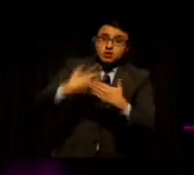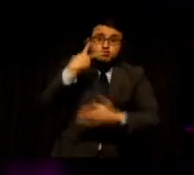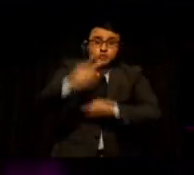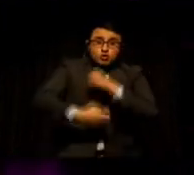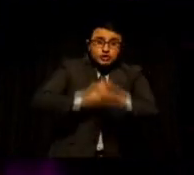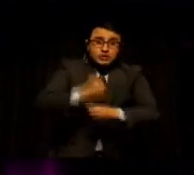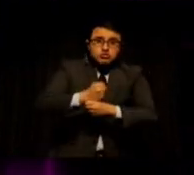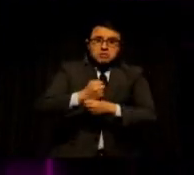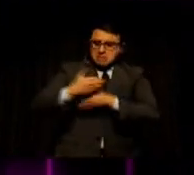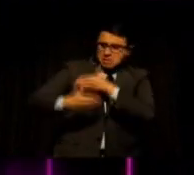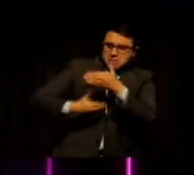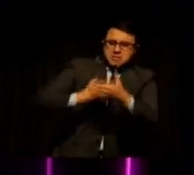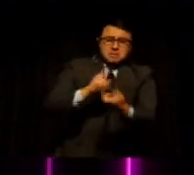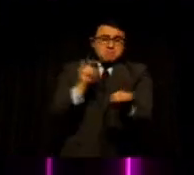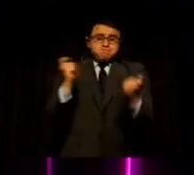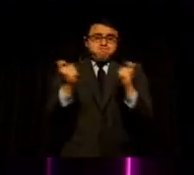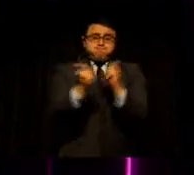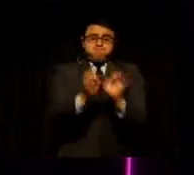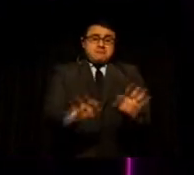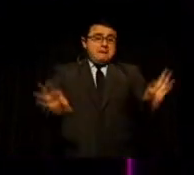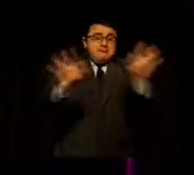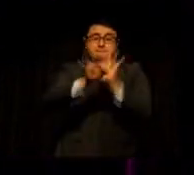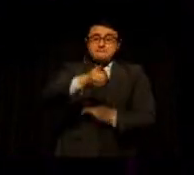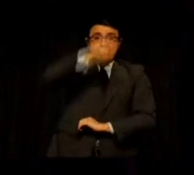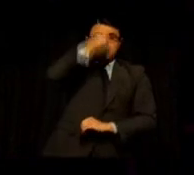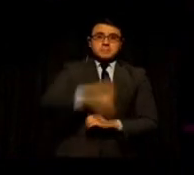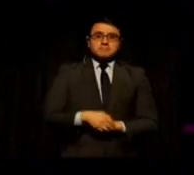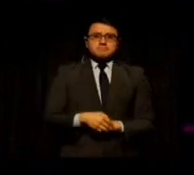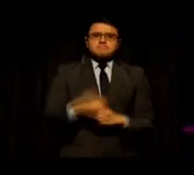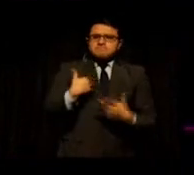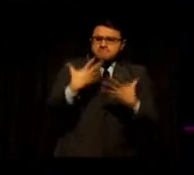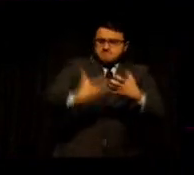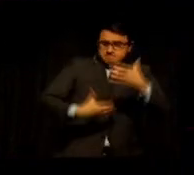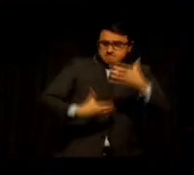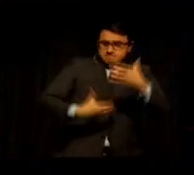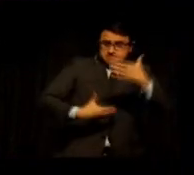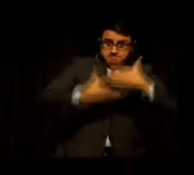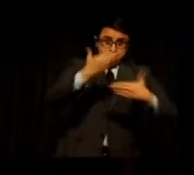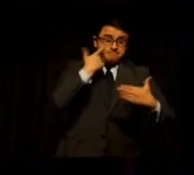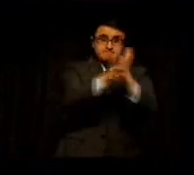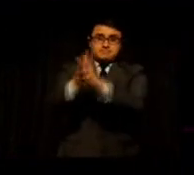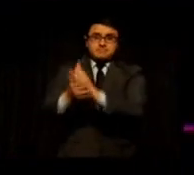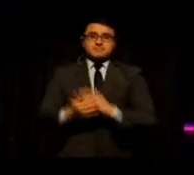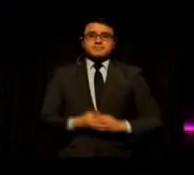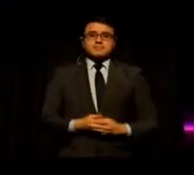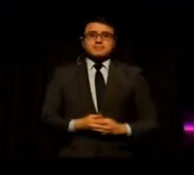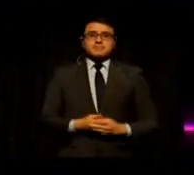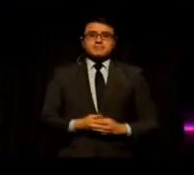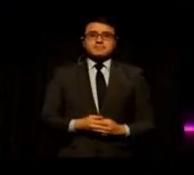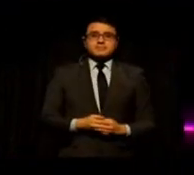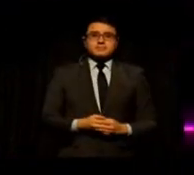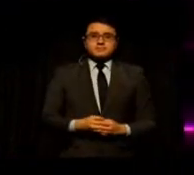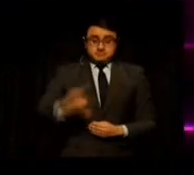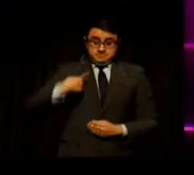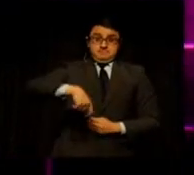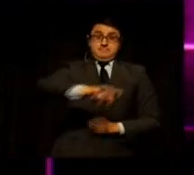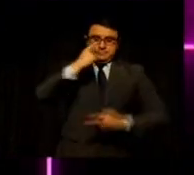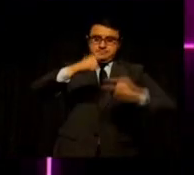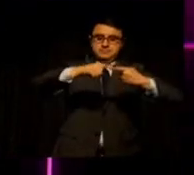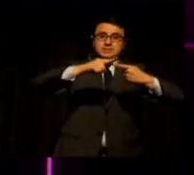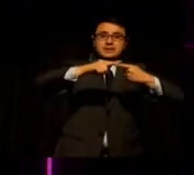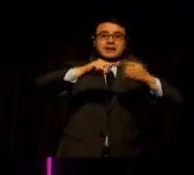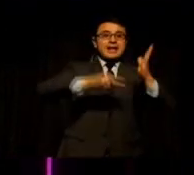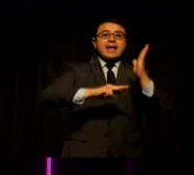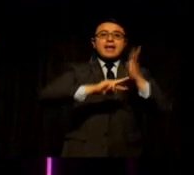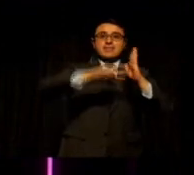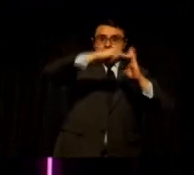pasos trascendentales y yo quiero empezar por decirles a ustedes tics este